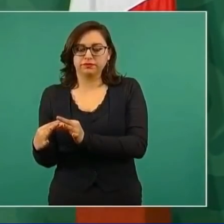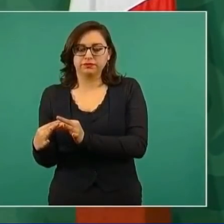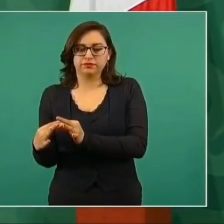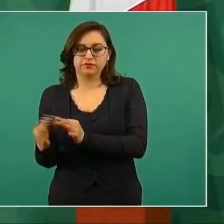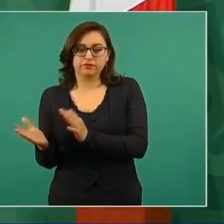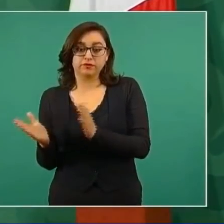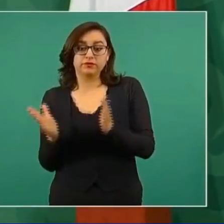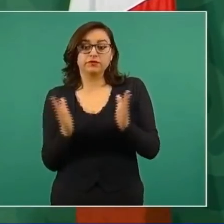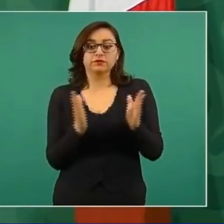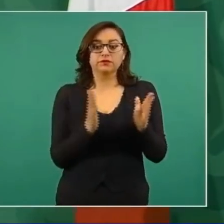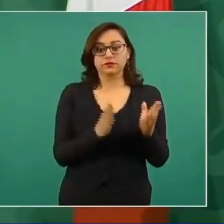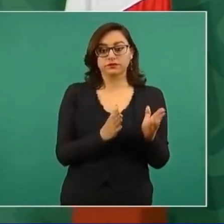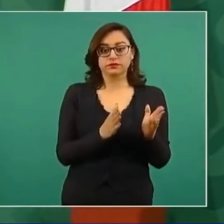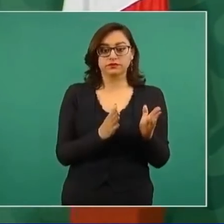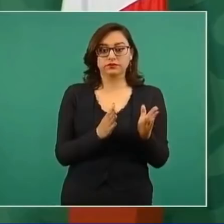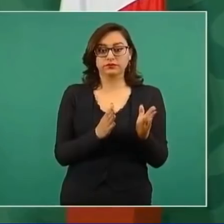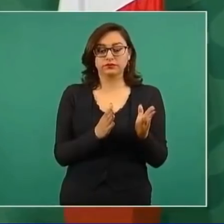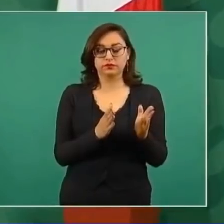y del lado